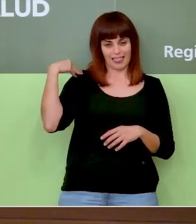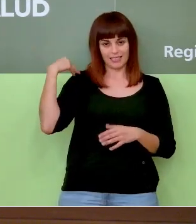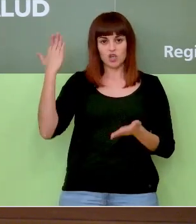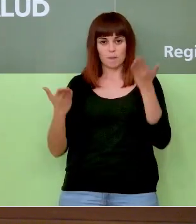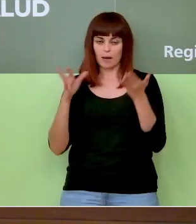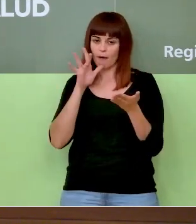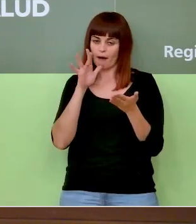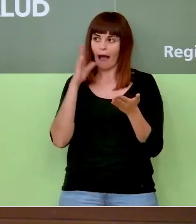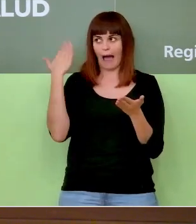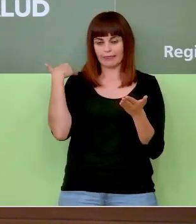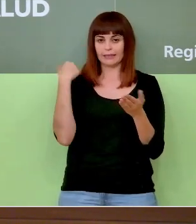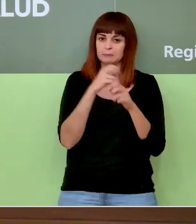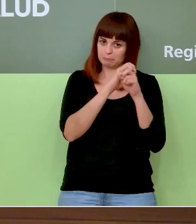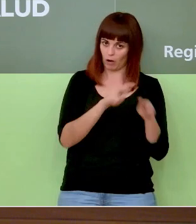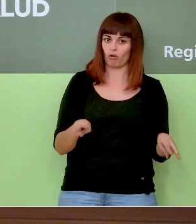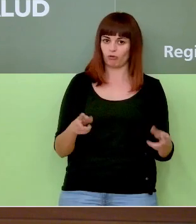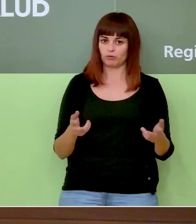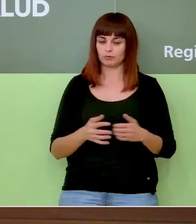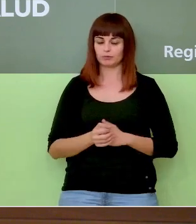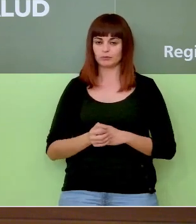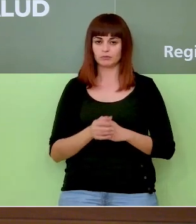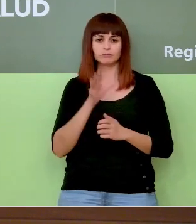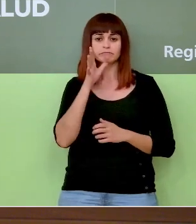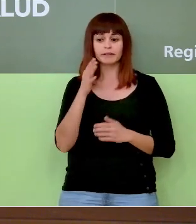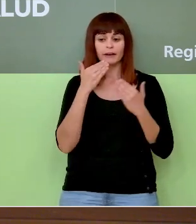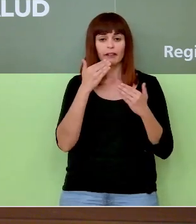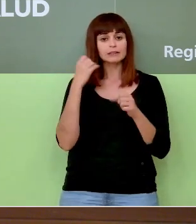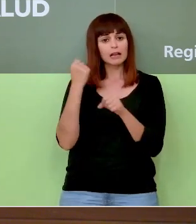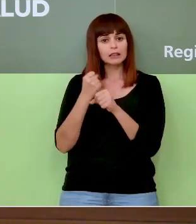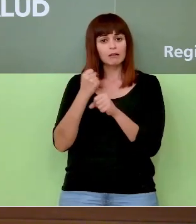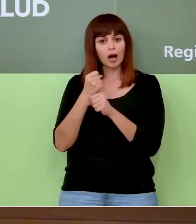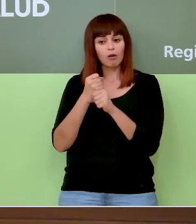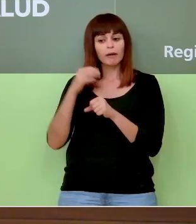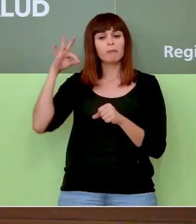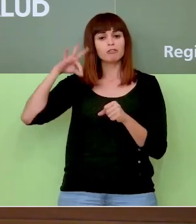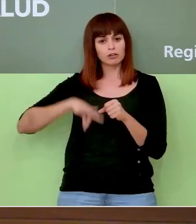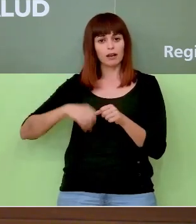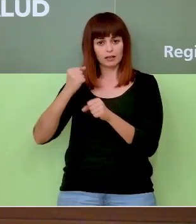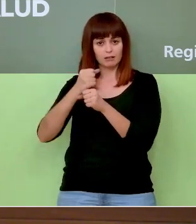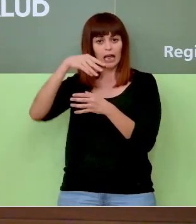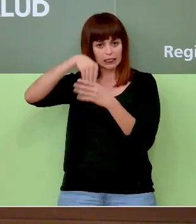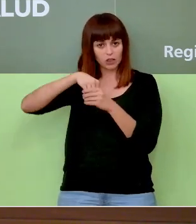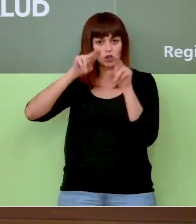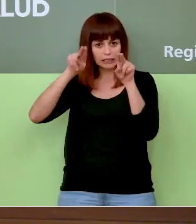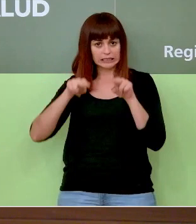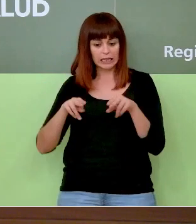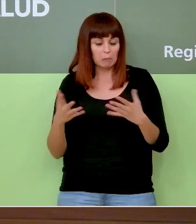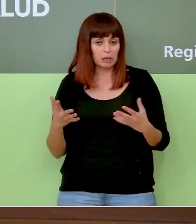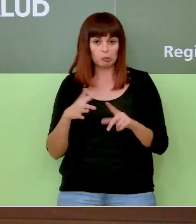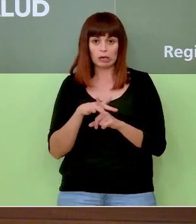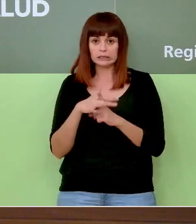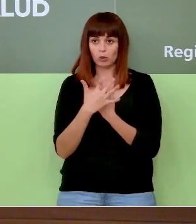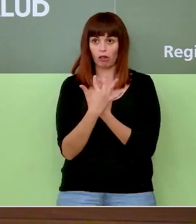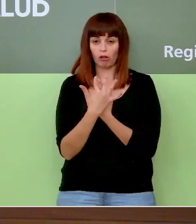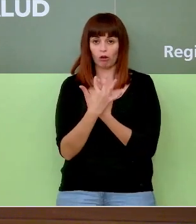fruto, evidentemente, del trabajo que están haciendo los profesionales que trabajan en las residencias. Pero en una situación en la que